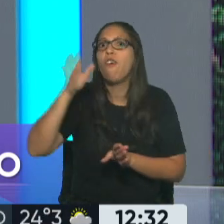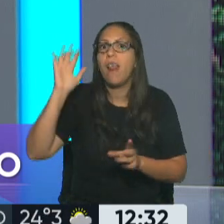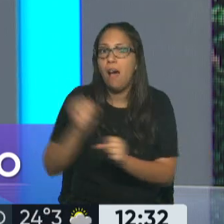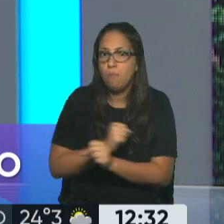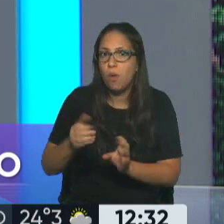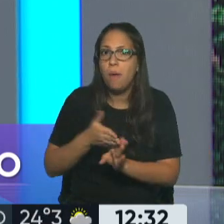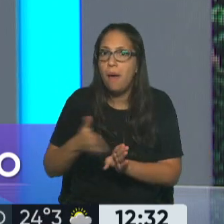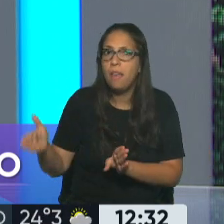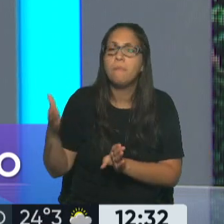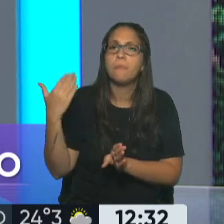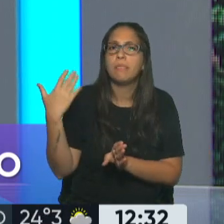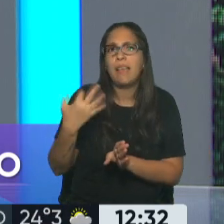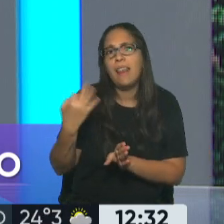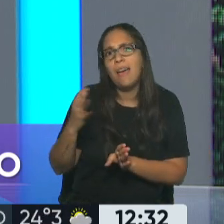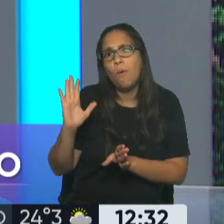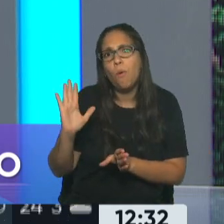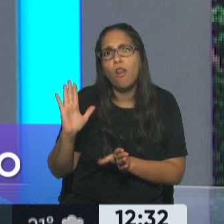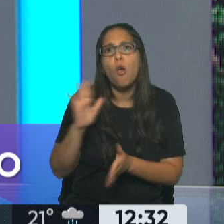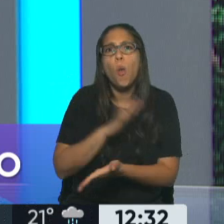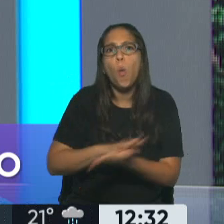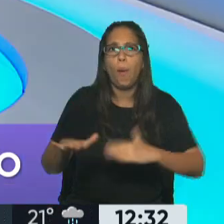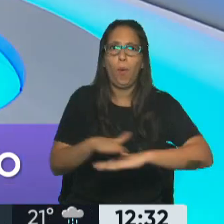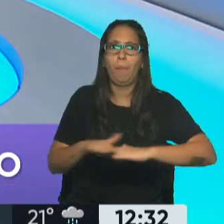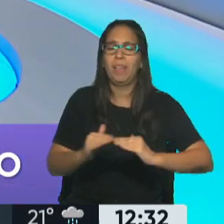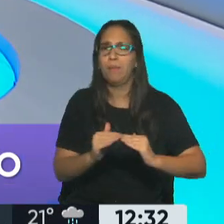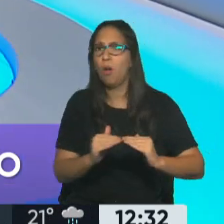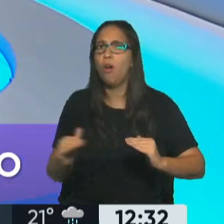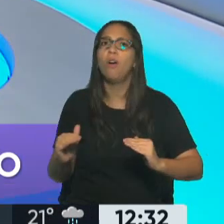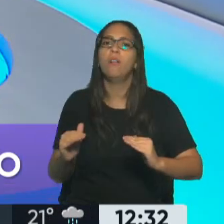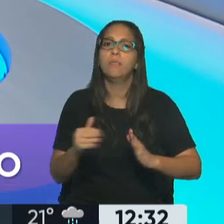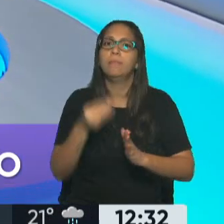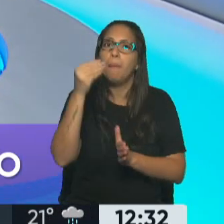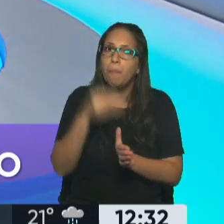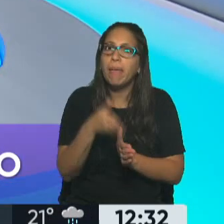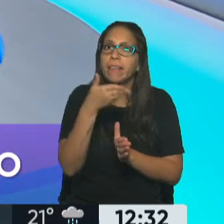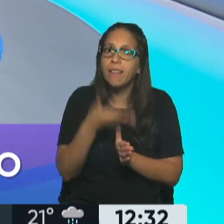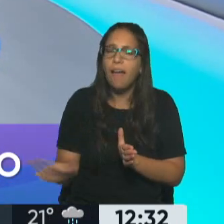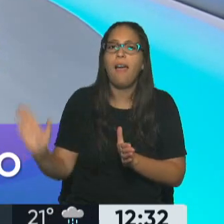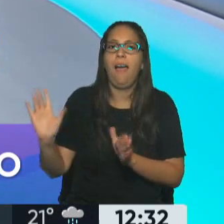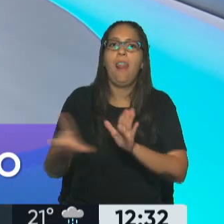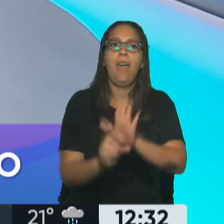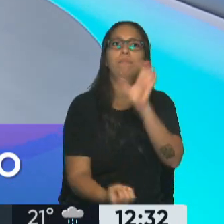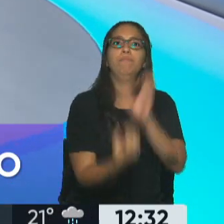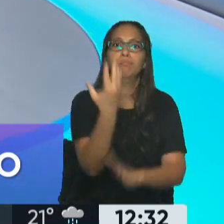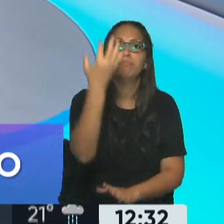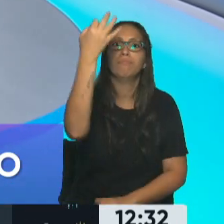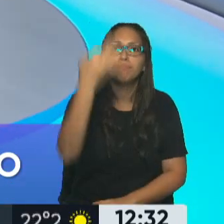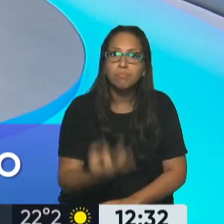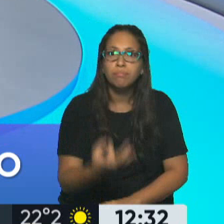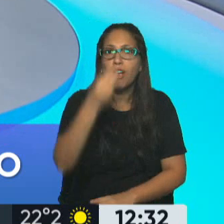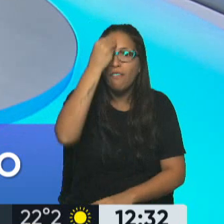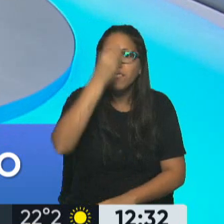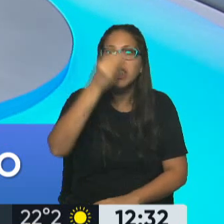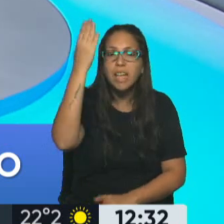tenga una vigencia, estos nuevos Perfecto. mínimos, a partir de que se crea la ley, que entre en Bien. vigencia la